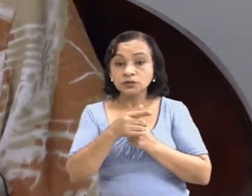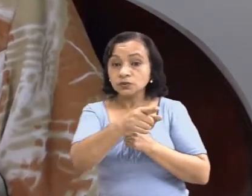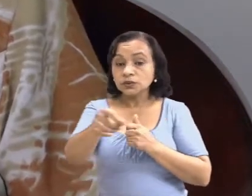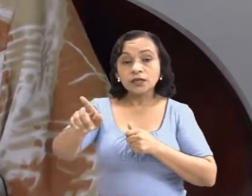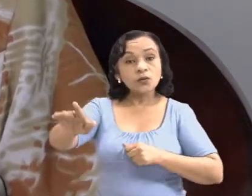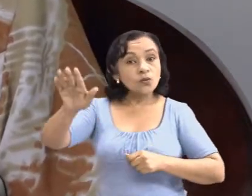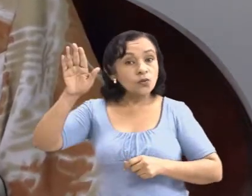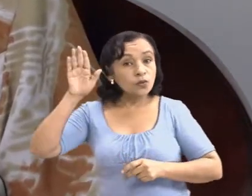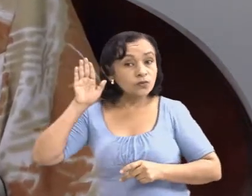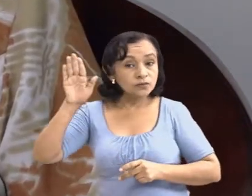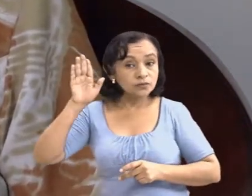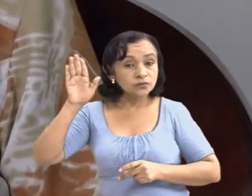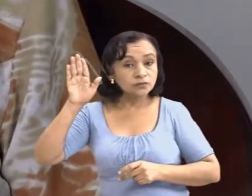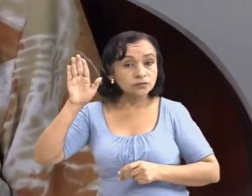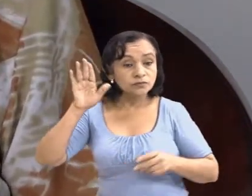un juramento